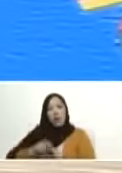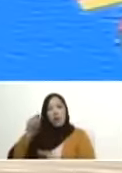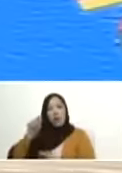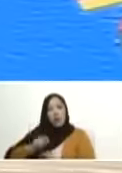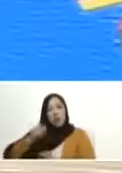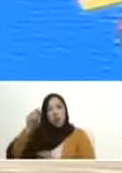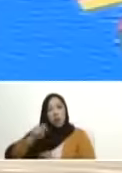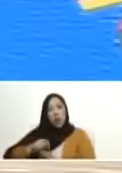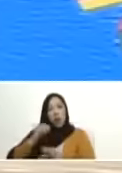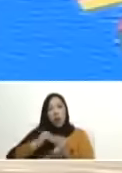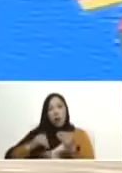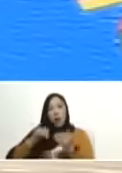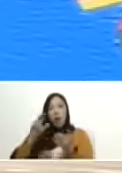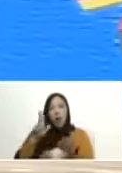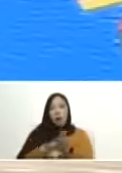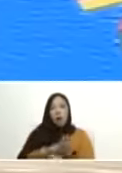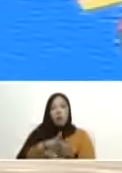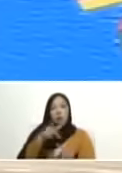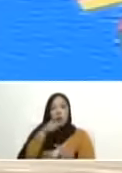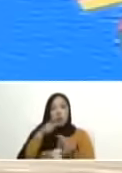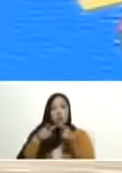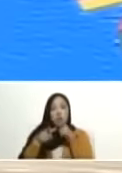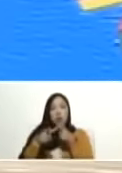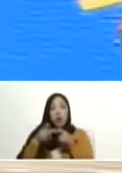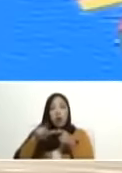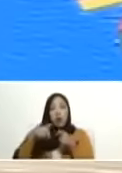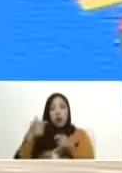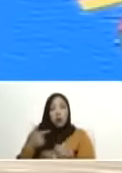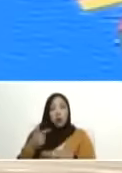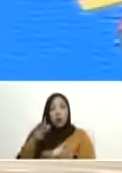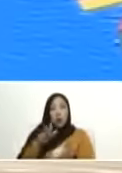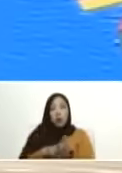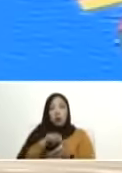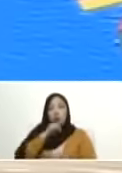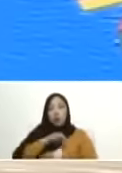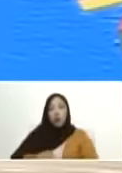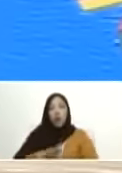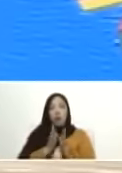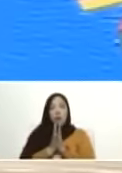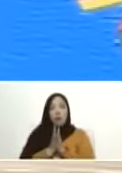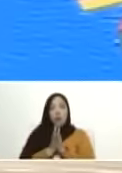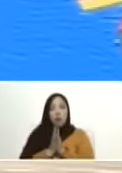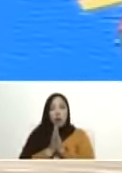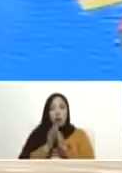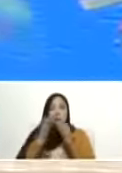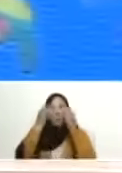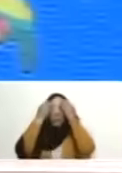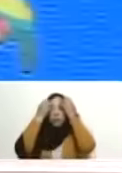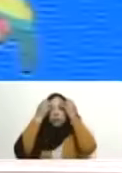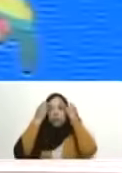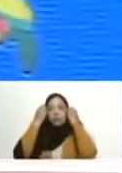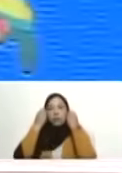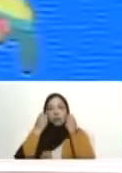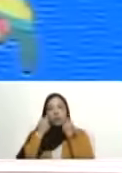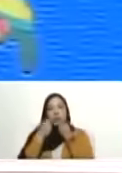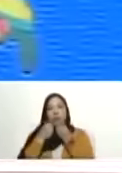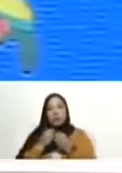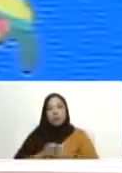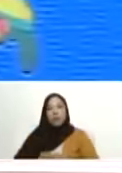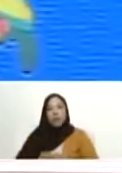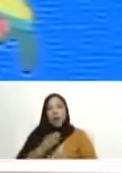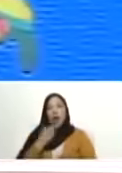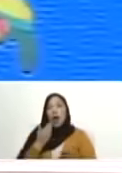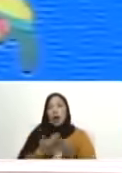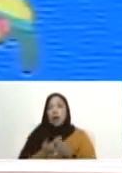diputadas aprobara este referéndum consultivo que tiene carácter histórico, por favor. Muchas gracias, señor